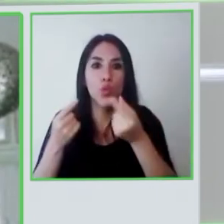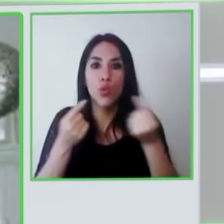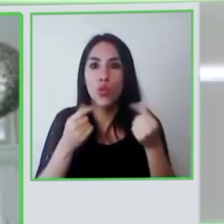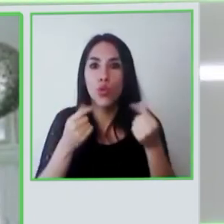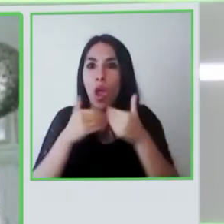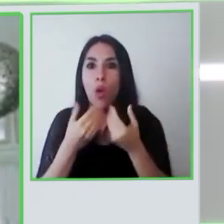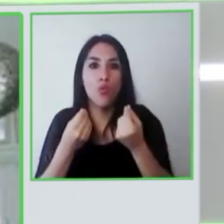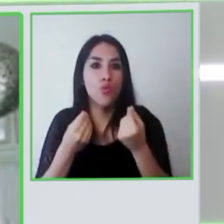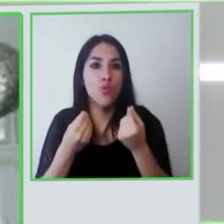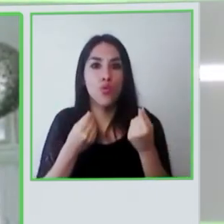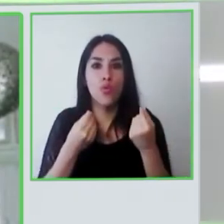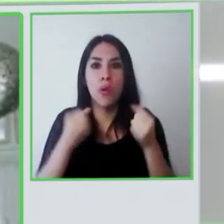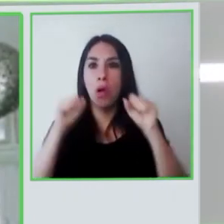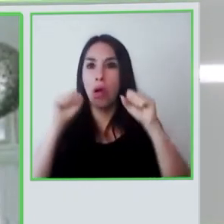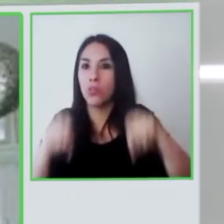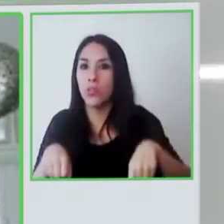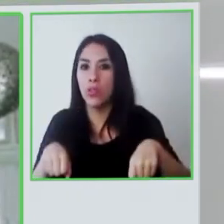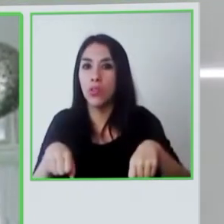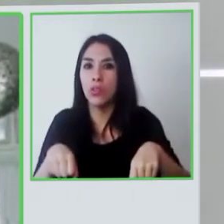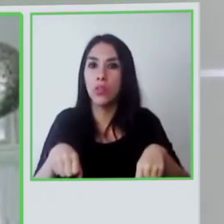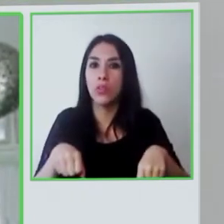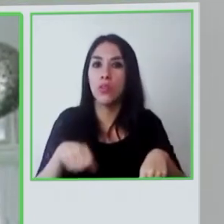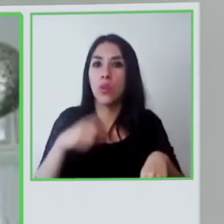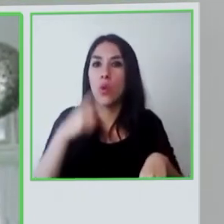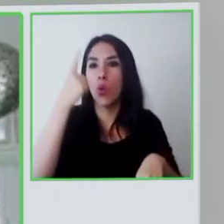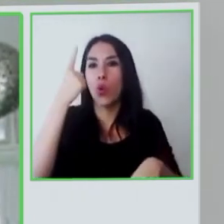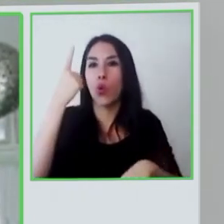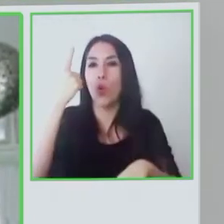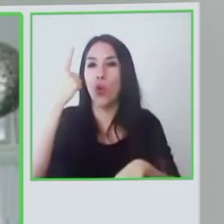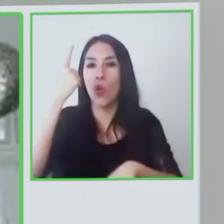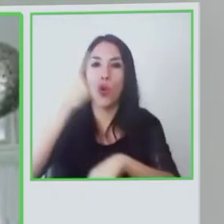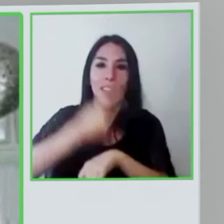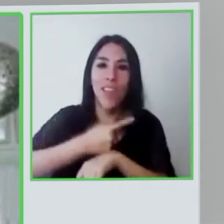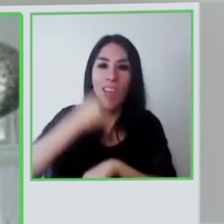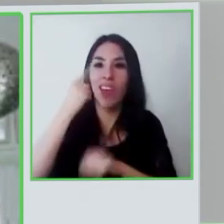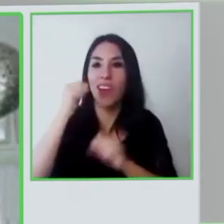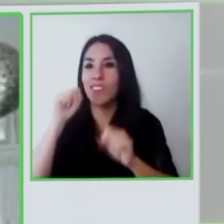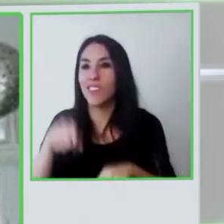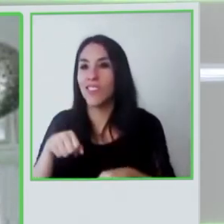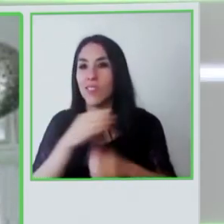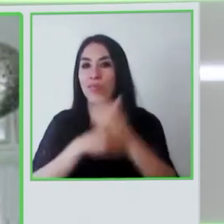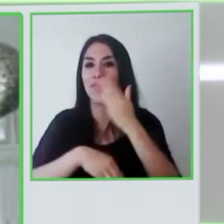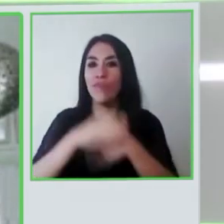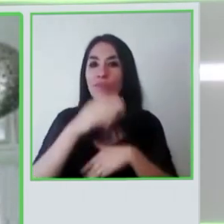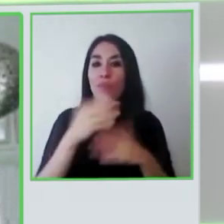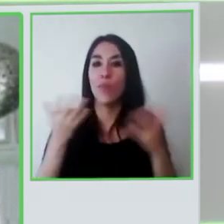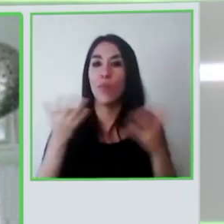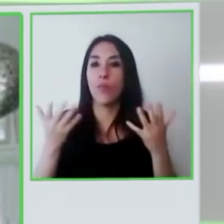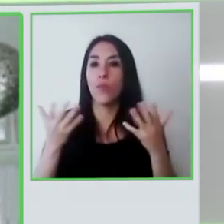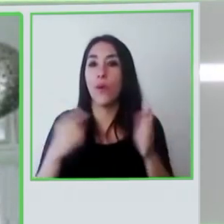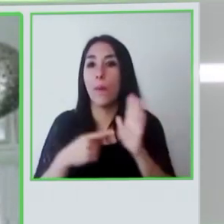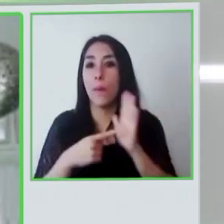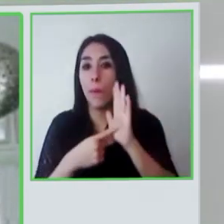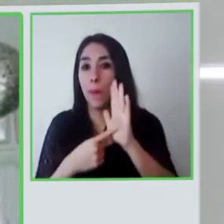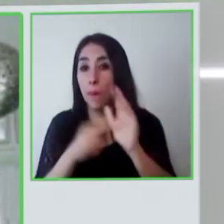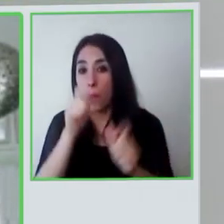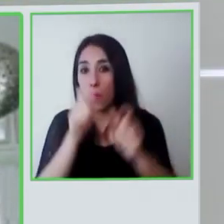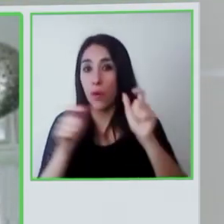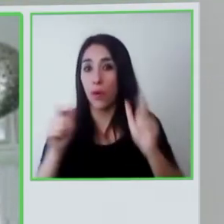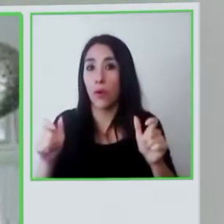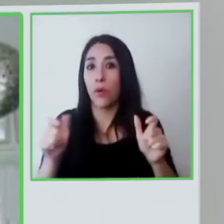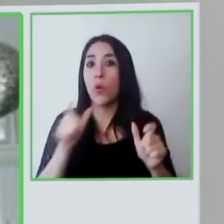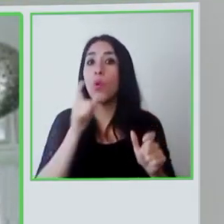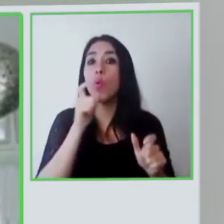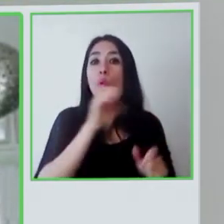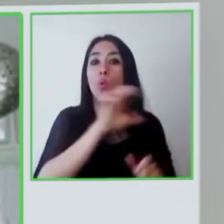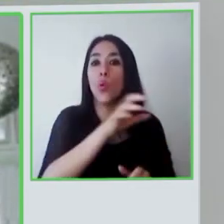día de edith de la discapacidad como lo hacemos nosotros el 3 de diciembre este movimiento empezó hace mucho